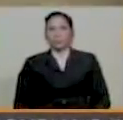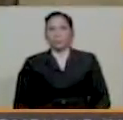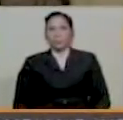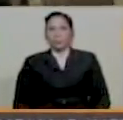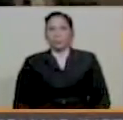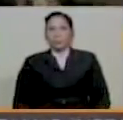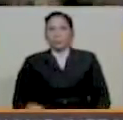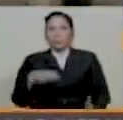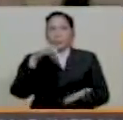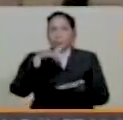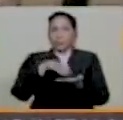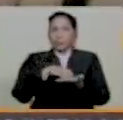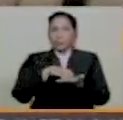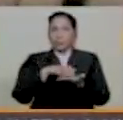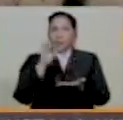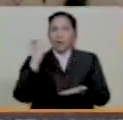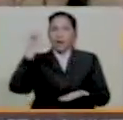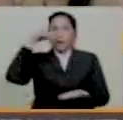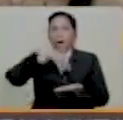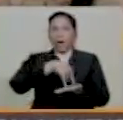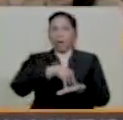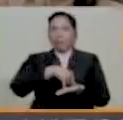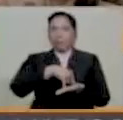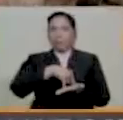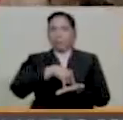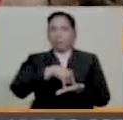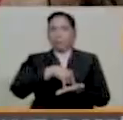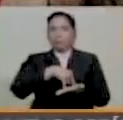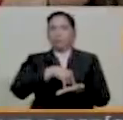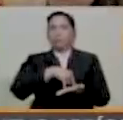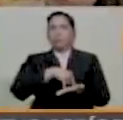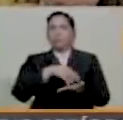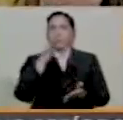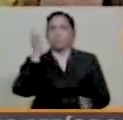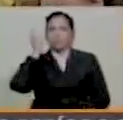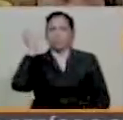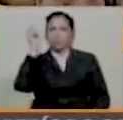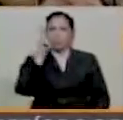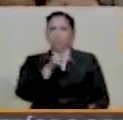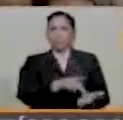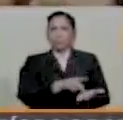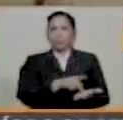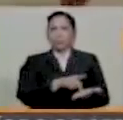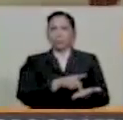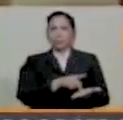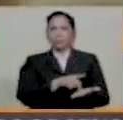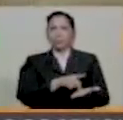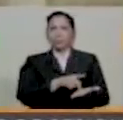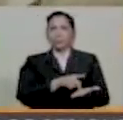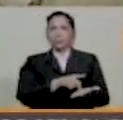Por el estado Carabobo, María Alejandra Brizuela Aponte.